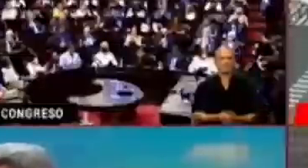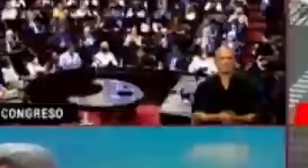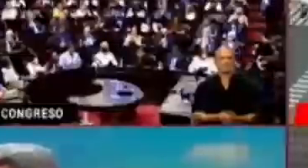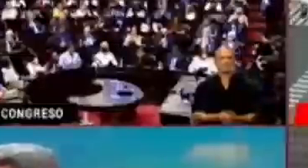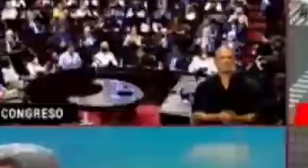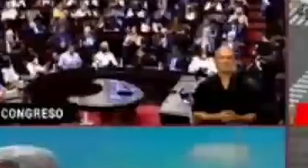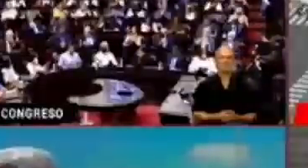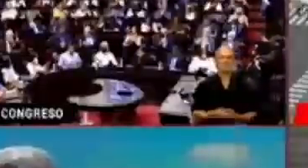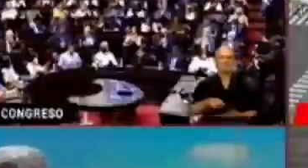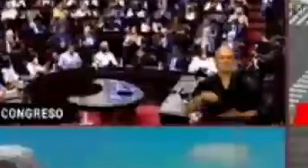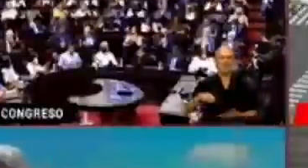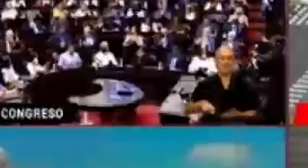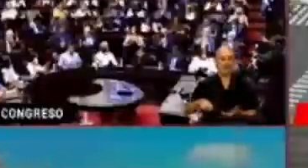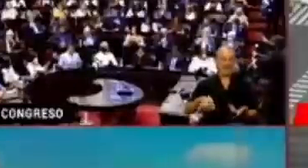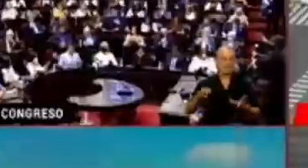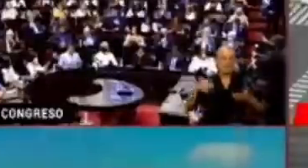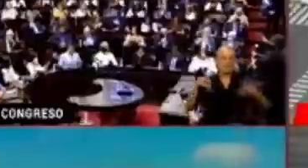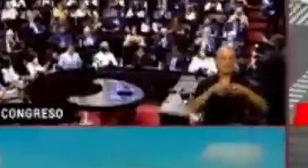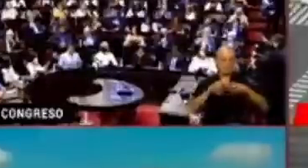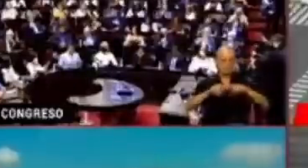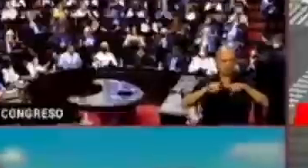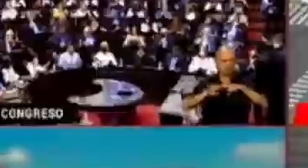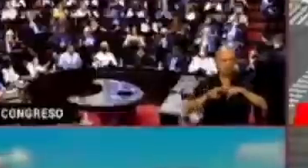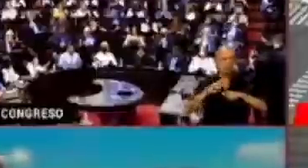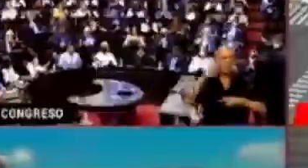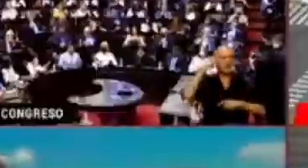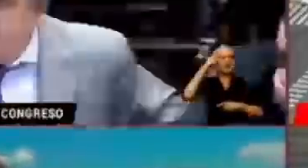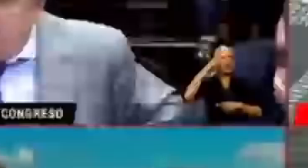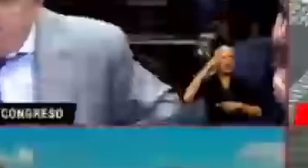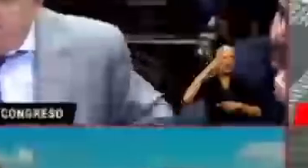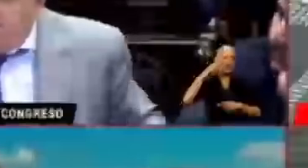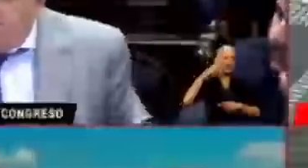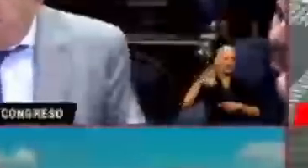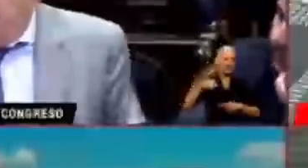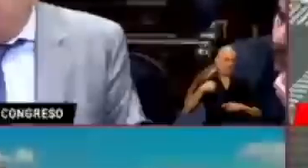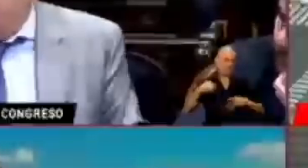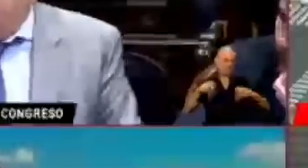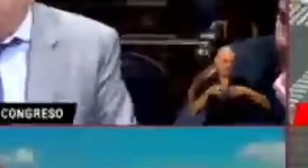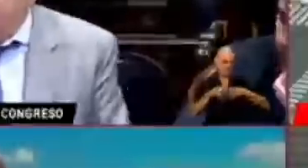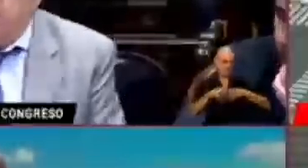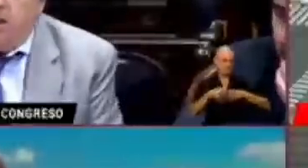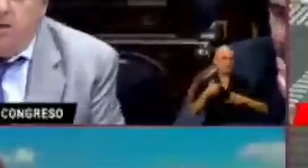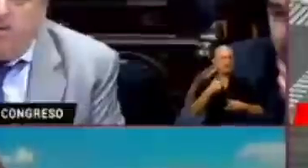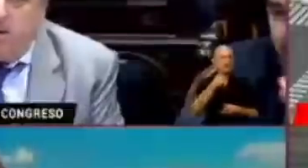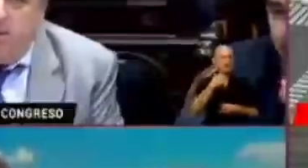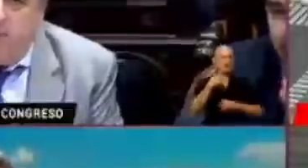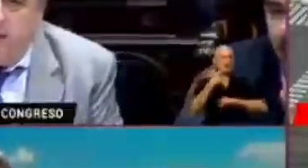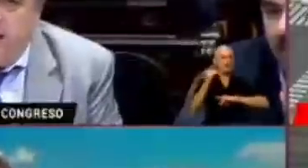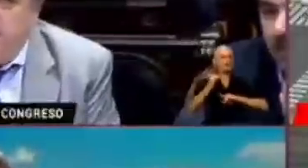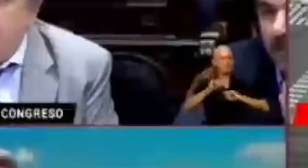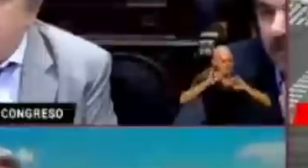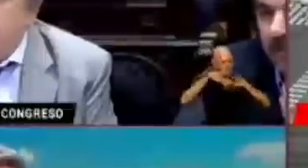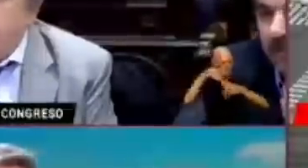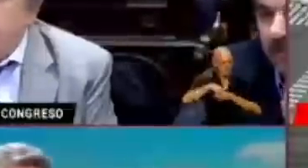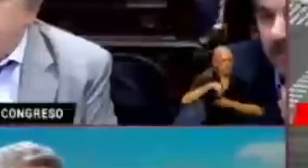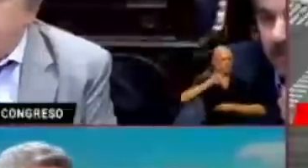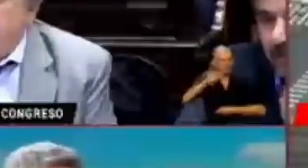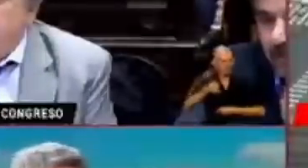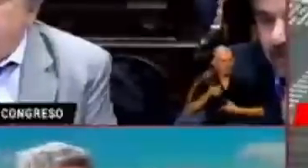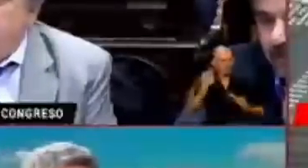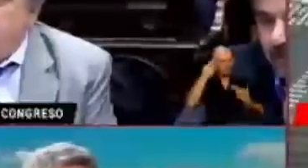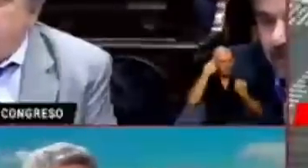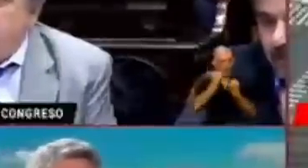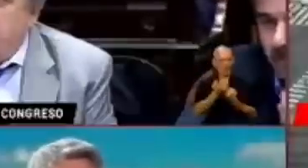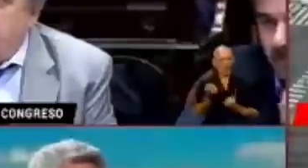un escándalo. Ahora, eso, la calidad y el precio y las regulaciones que tiene ese sector no se pueden sacar de un día para el